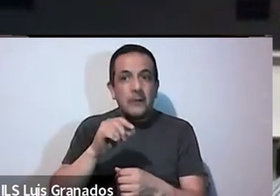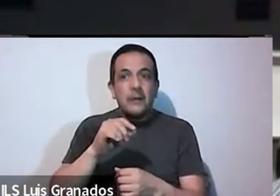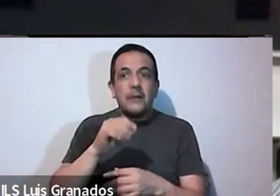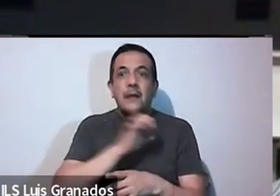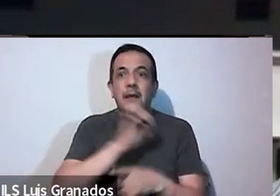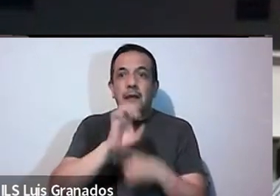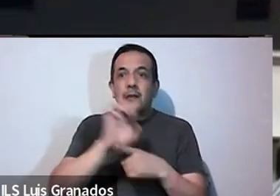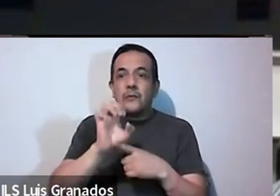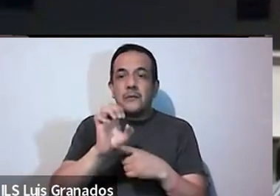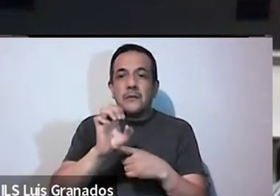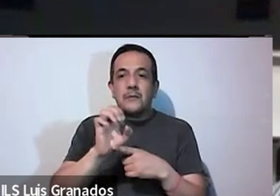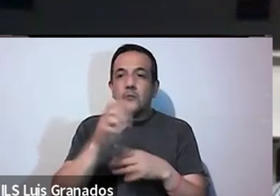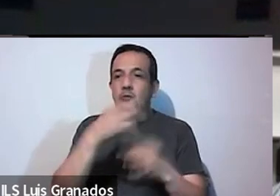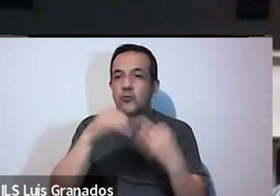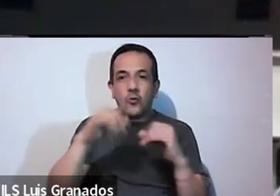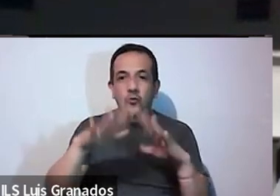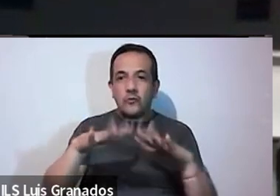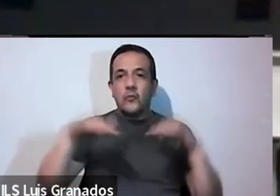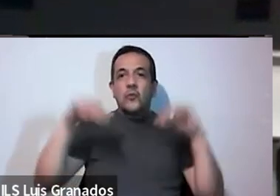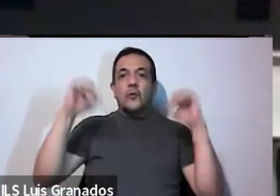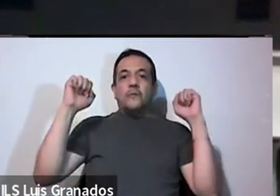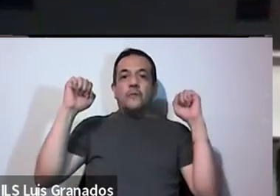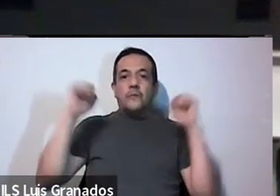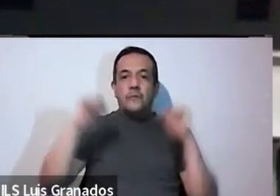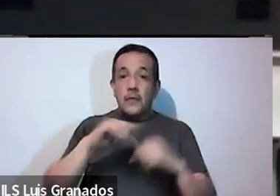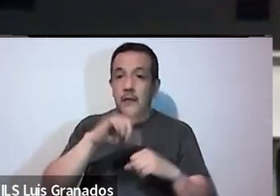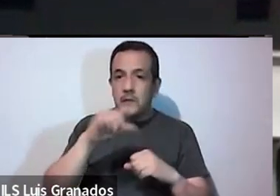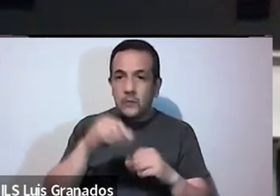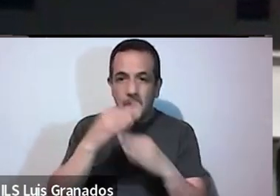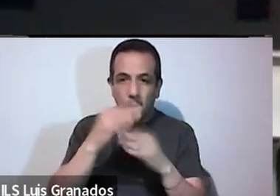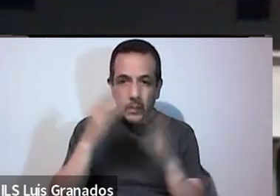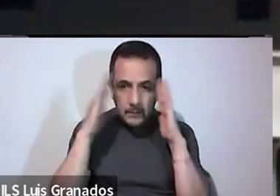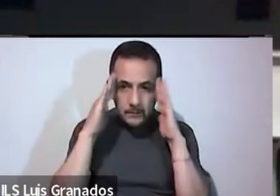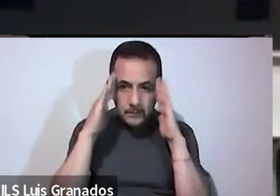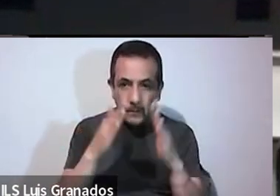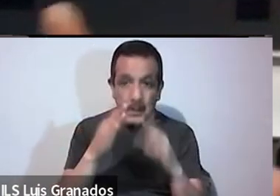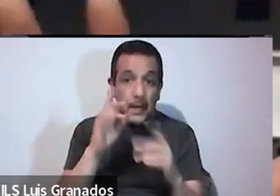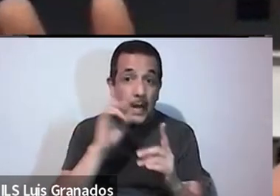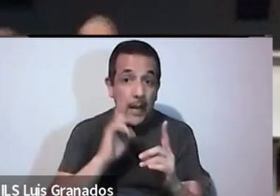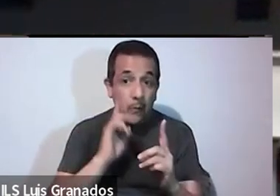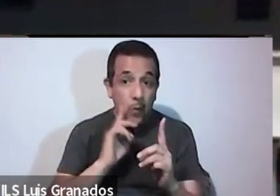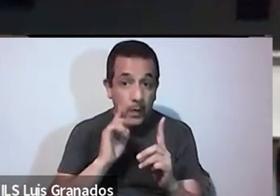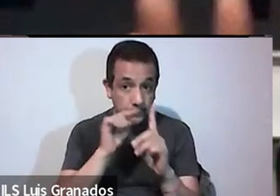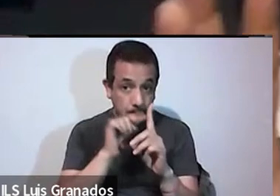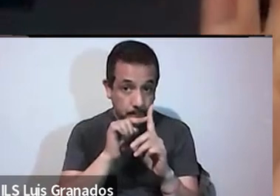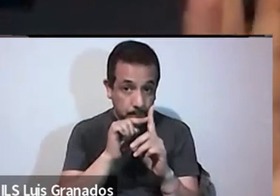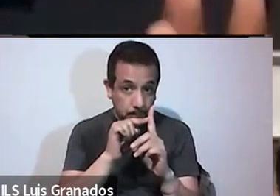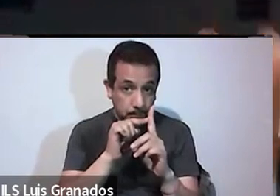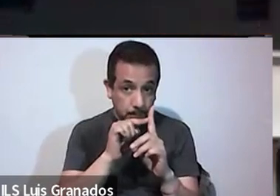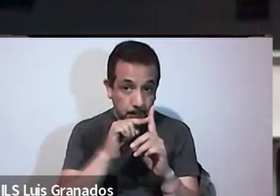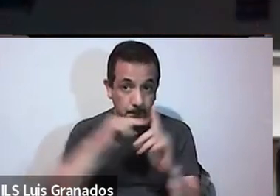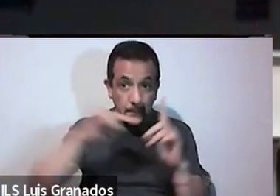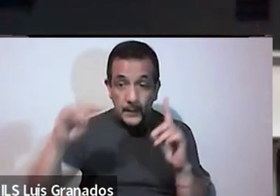Y quiero que nos centremos en este momento. Se queda la mujer y se topa con